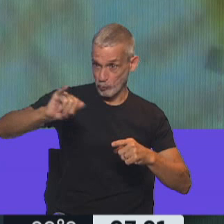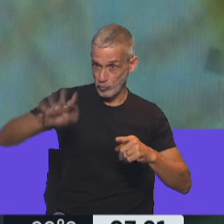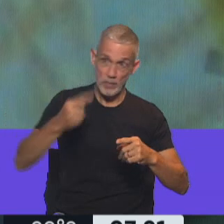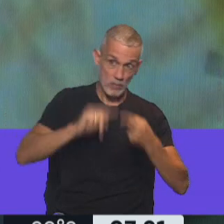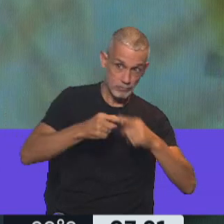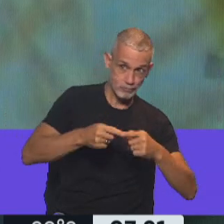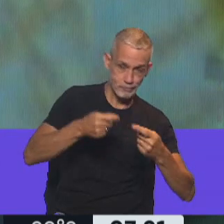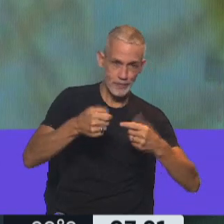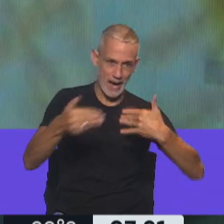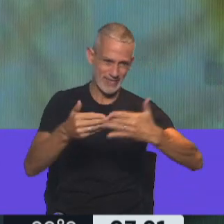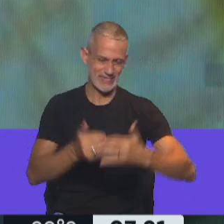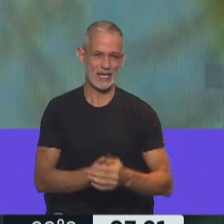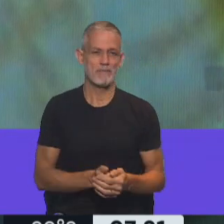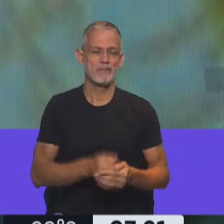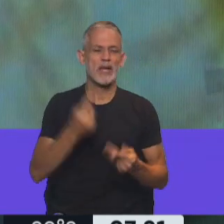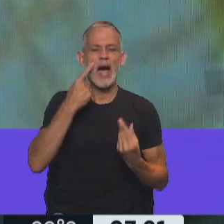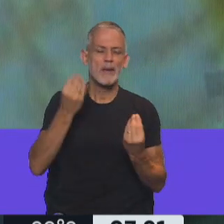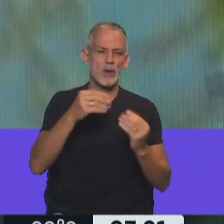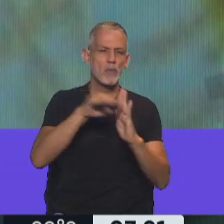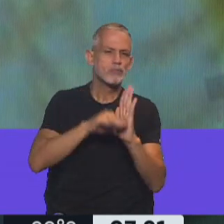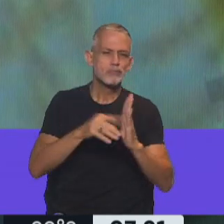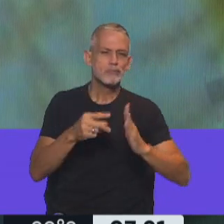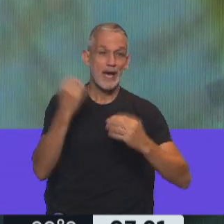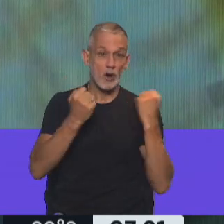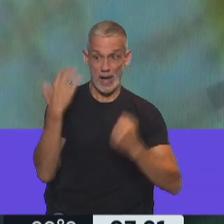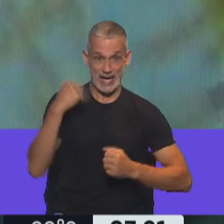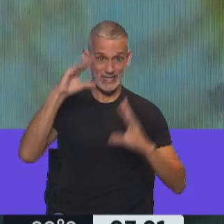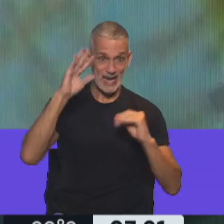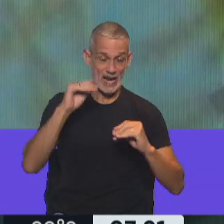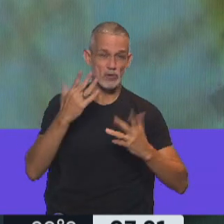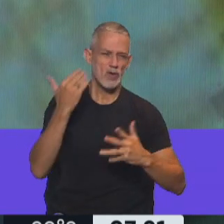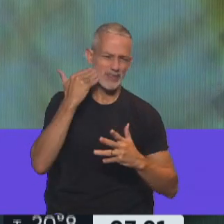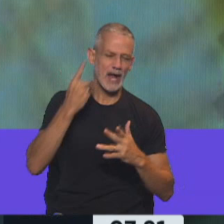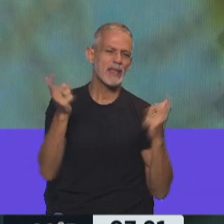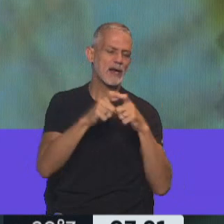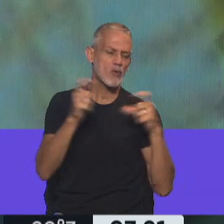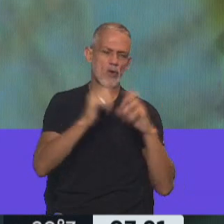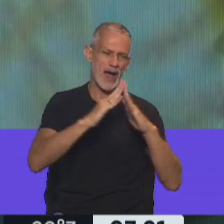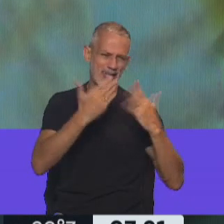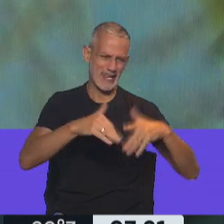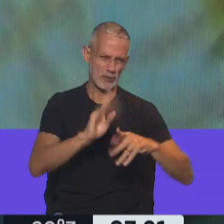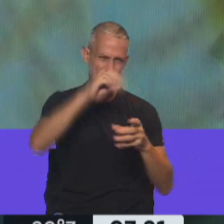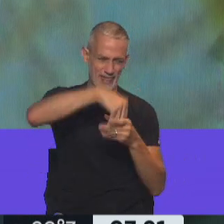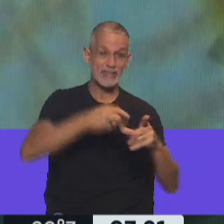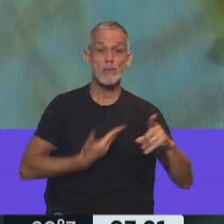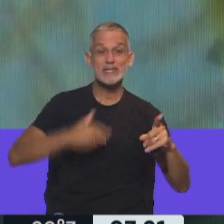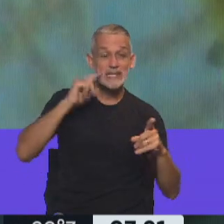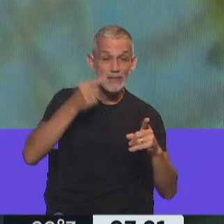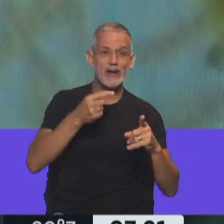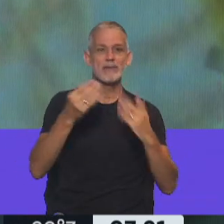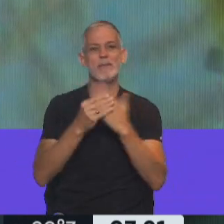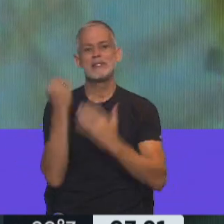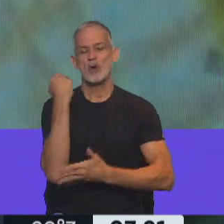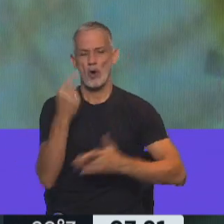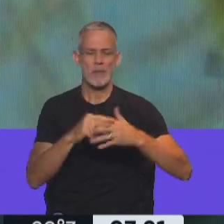cosas políticas, pero para conocer el impacto económico. Bueno, en la noche de ayer, tarde de ayer, hubo varias reuniones en Casa Rosada. El presidente junto con el ministro